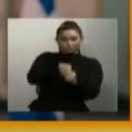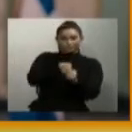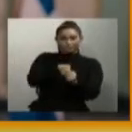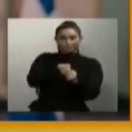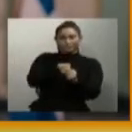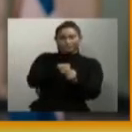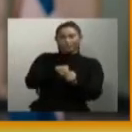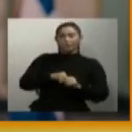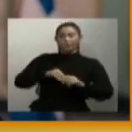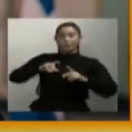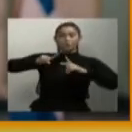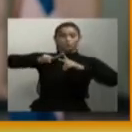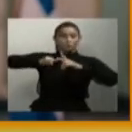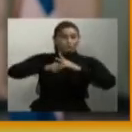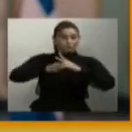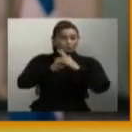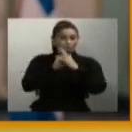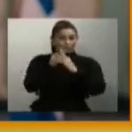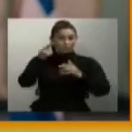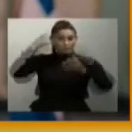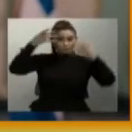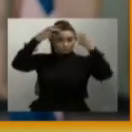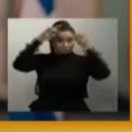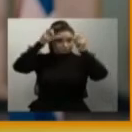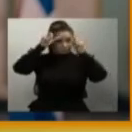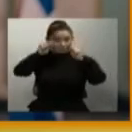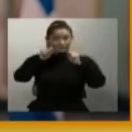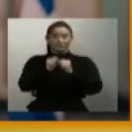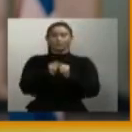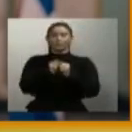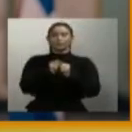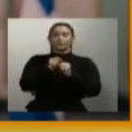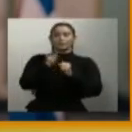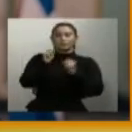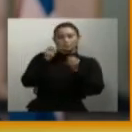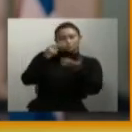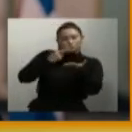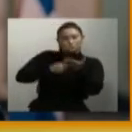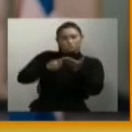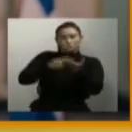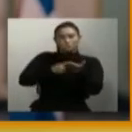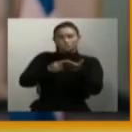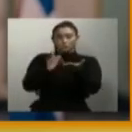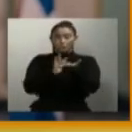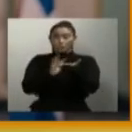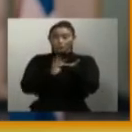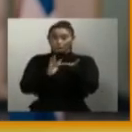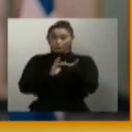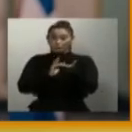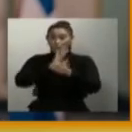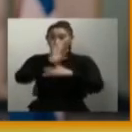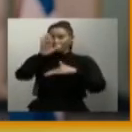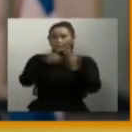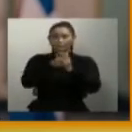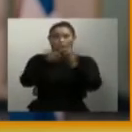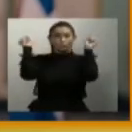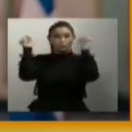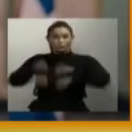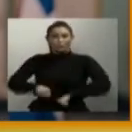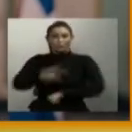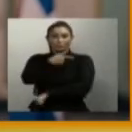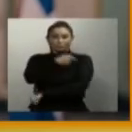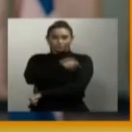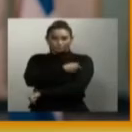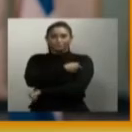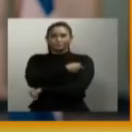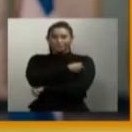pero este no es el momento ese ha sido su planteamiento porque bueno por la misma situación que